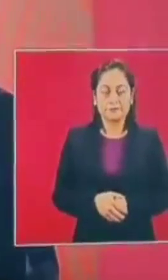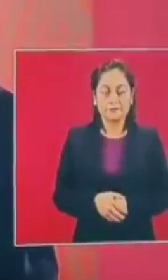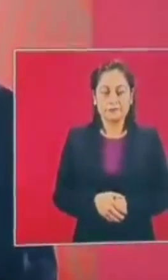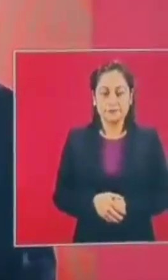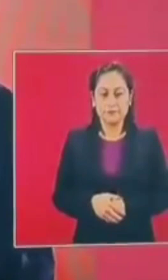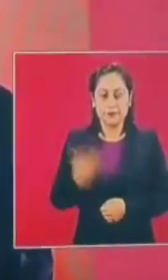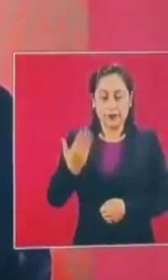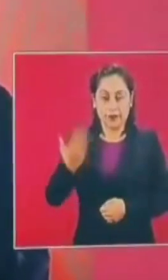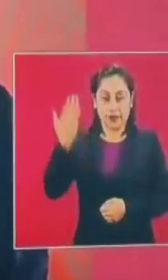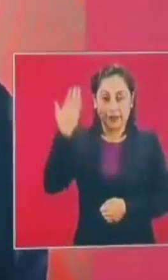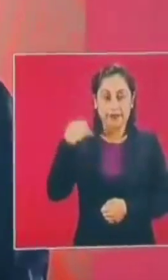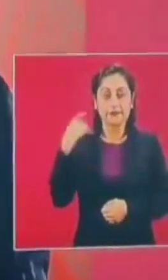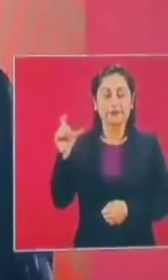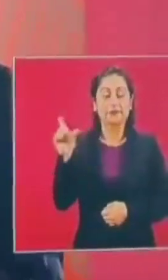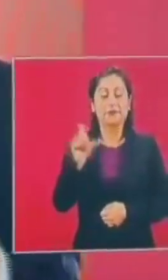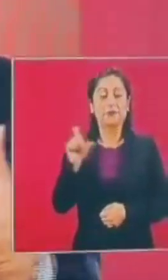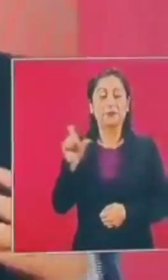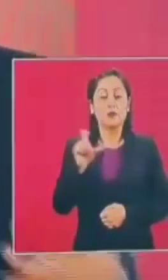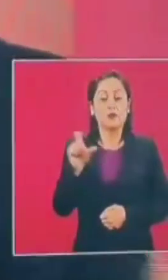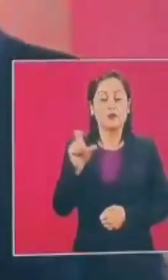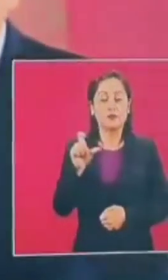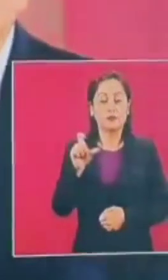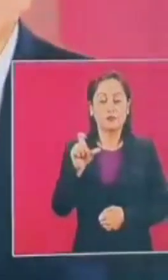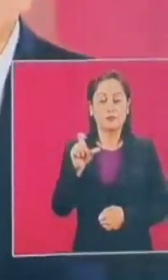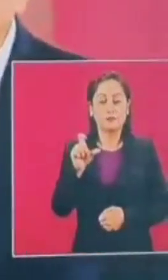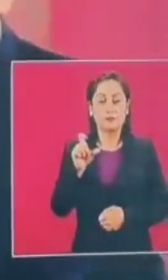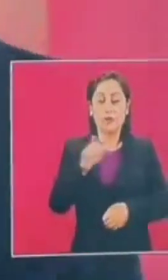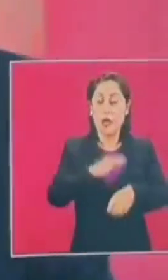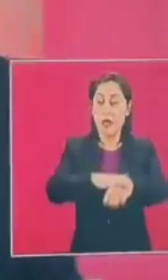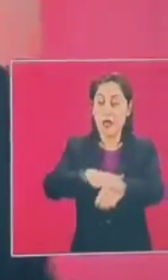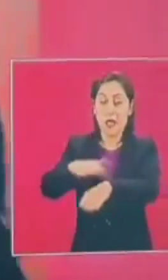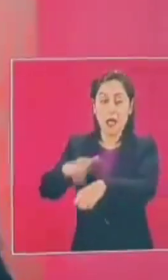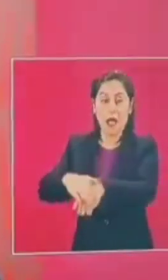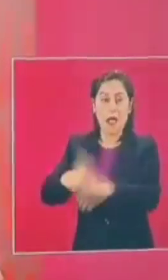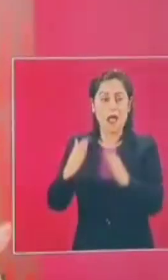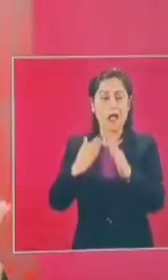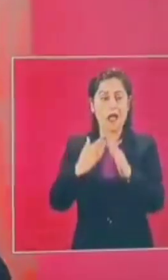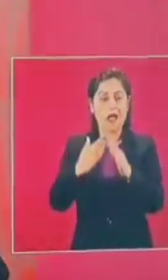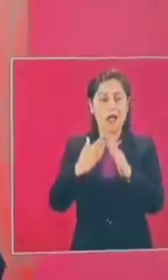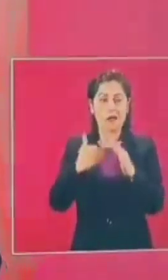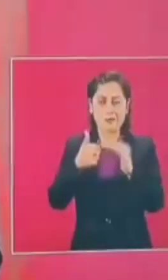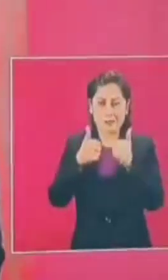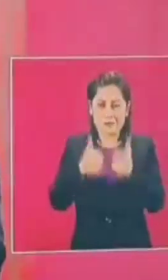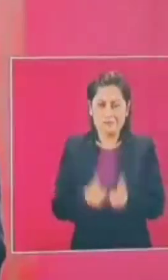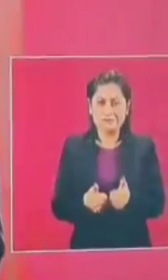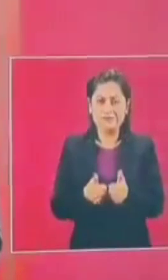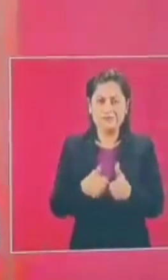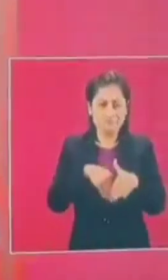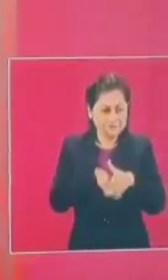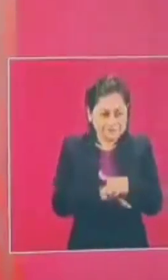qué nos guardaremos en nuestros municipios